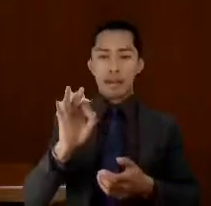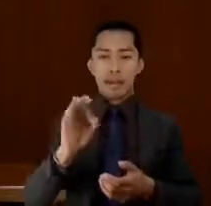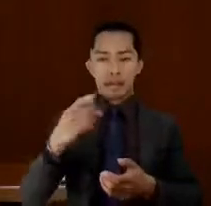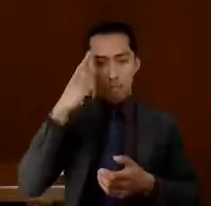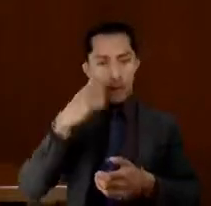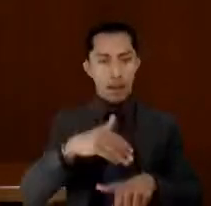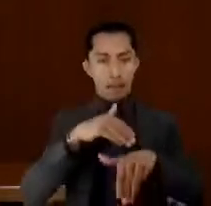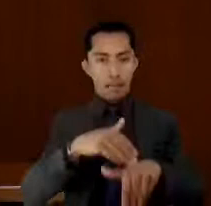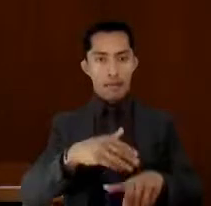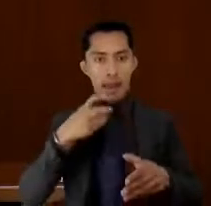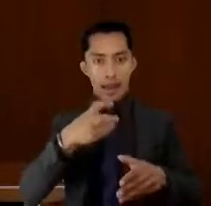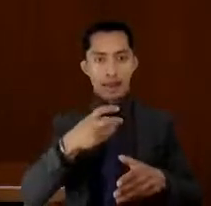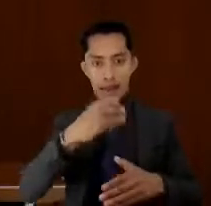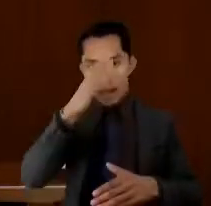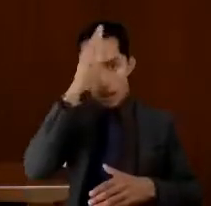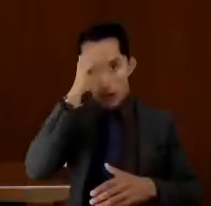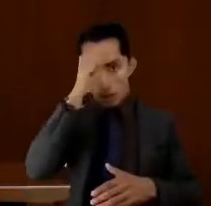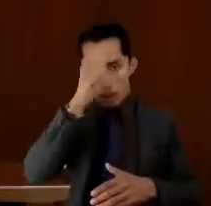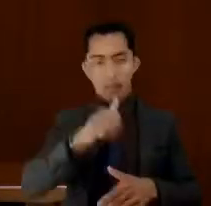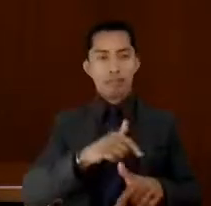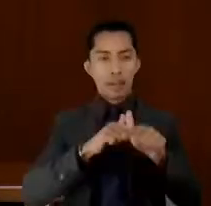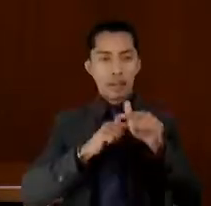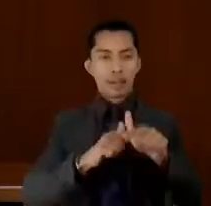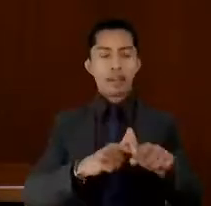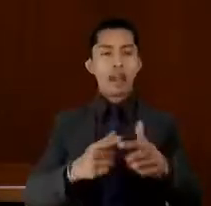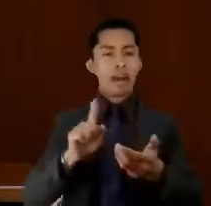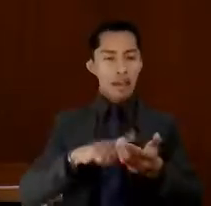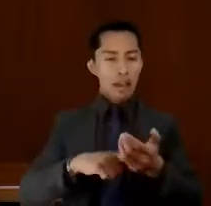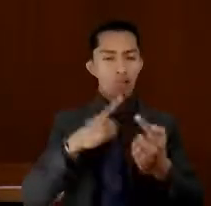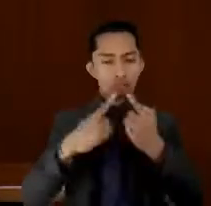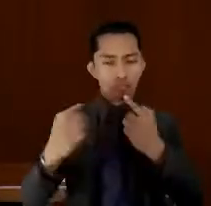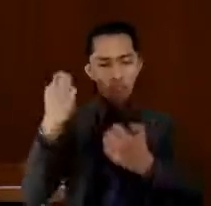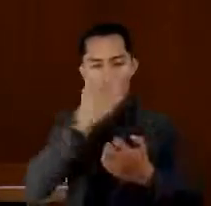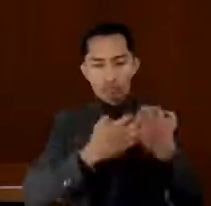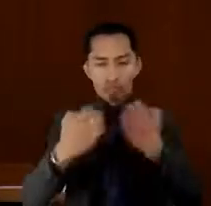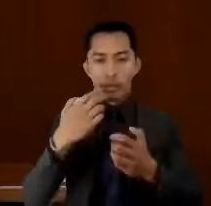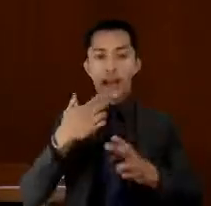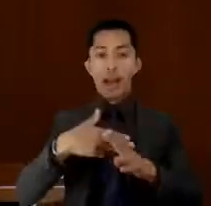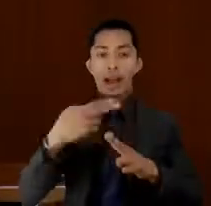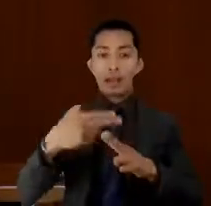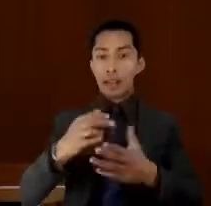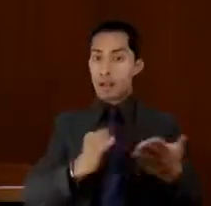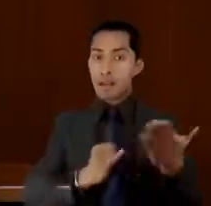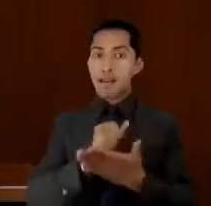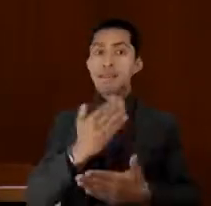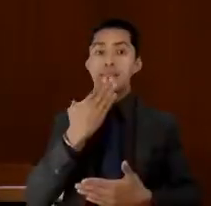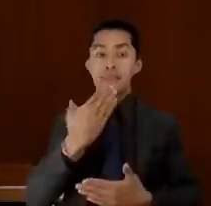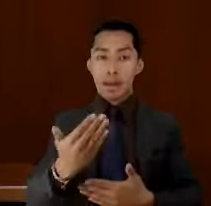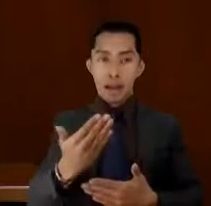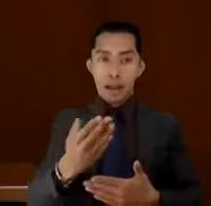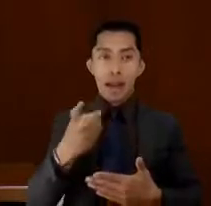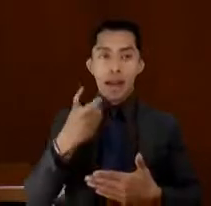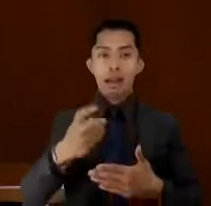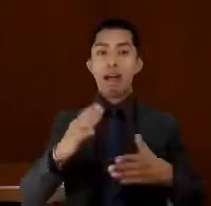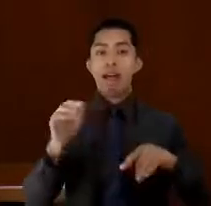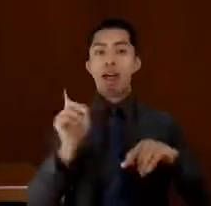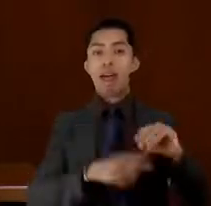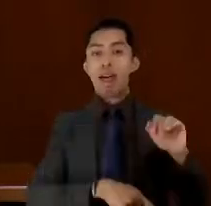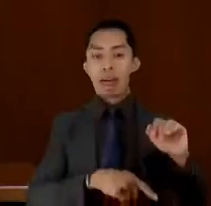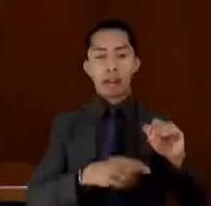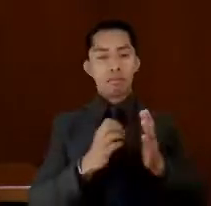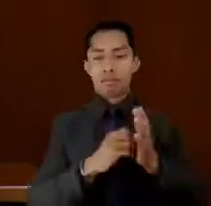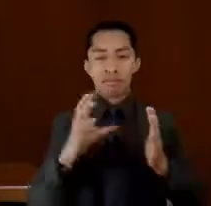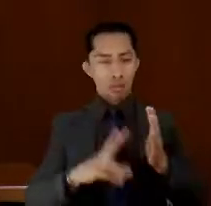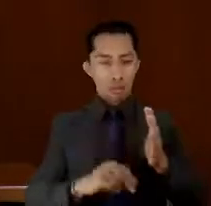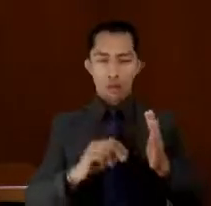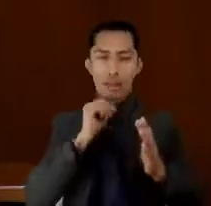vigor de este decreto se continuarán sustanciando hasta su resolución de fondo sin sobreseere por